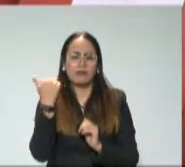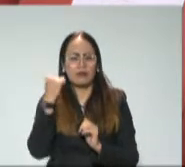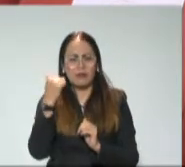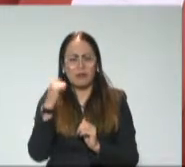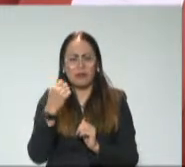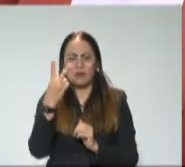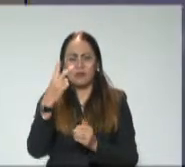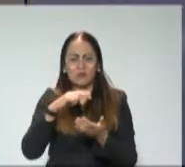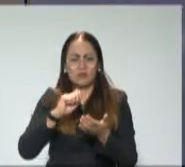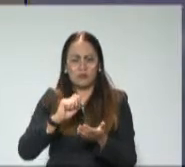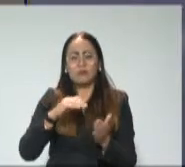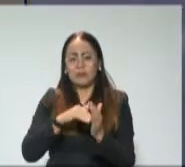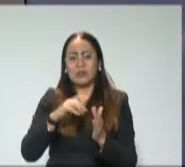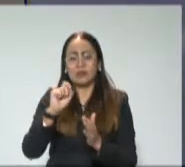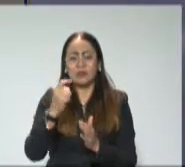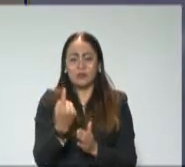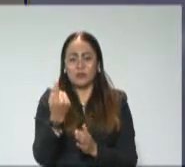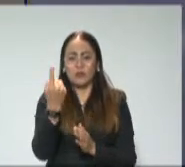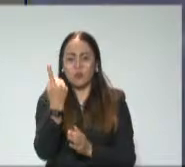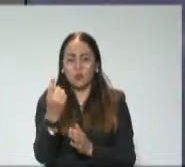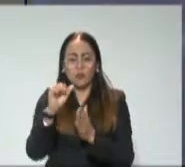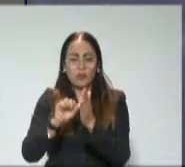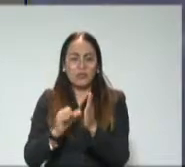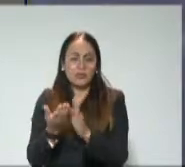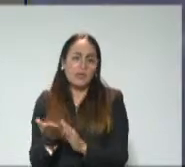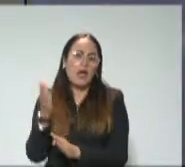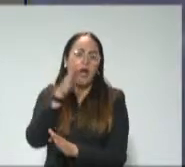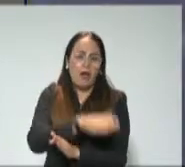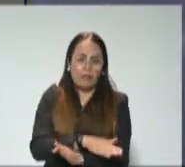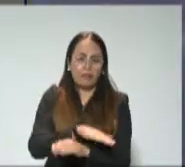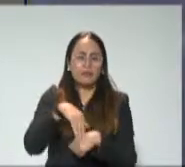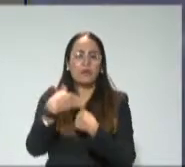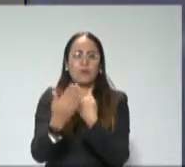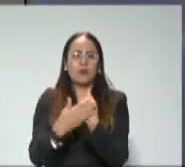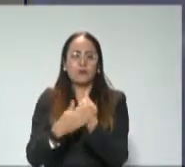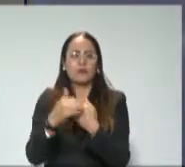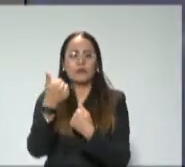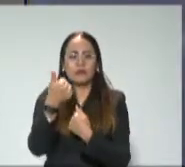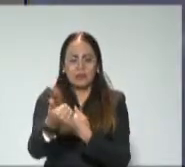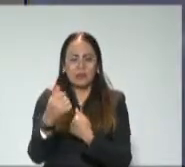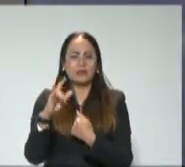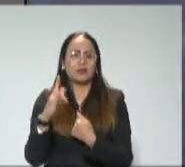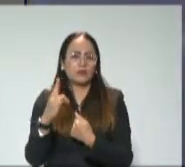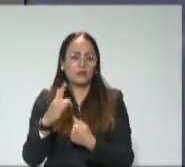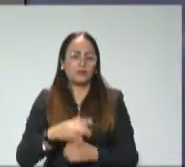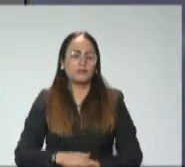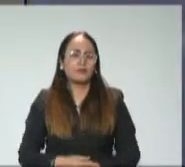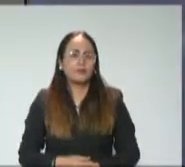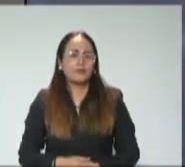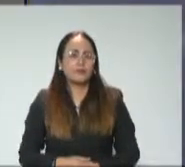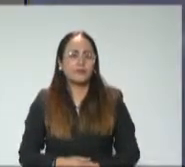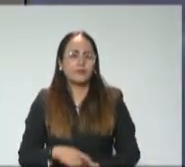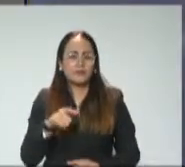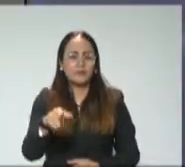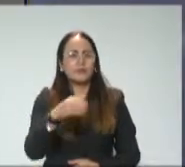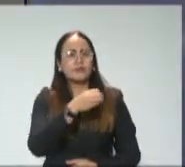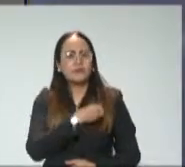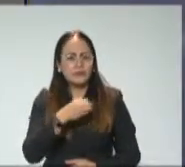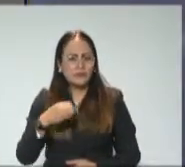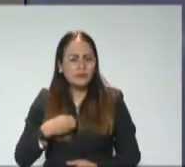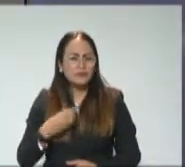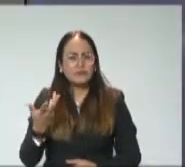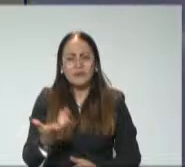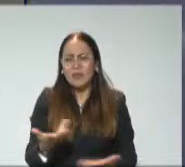2021 un mes antes de la fecha electoral del 6 de junio el ejercicio de las obligaciones de